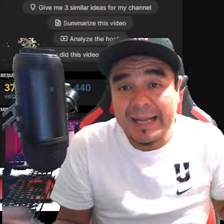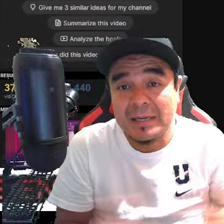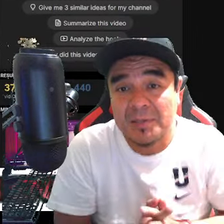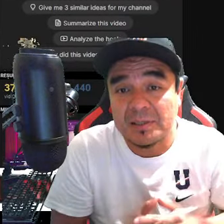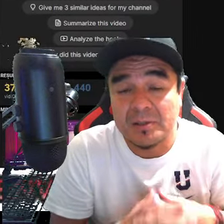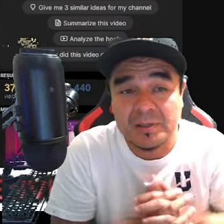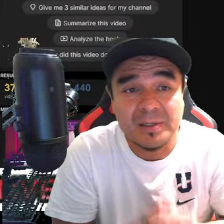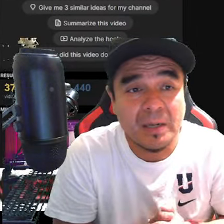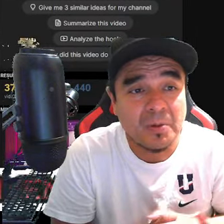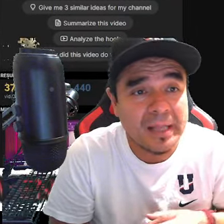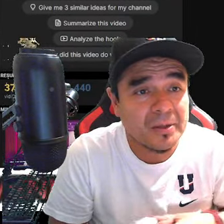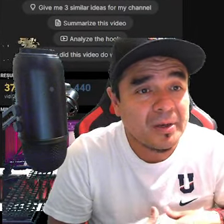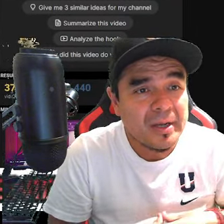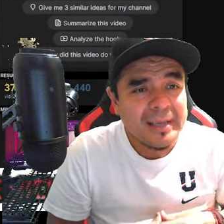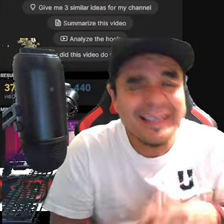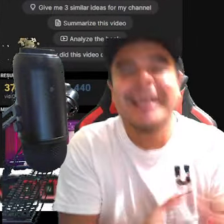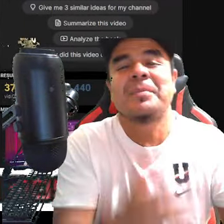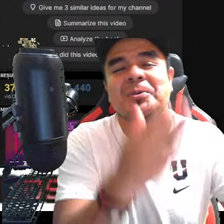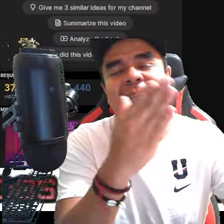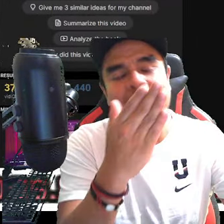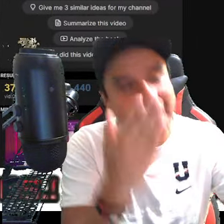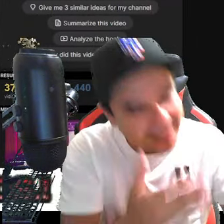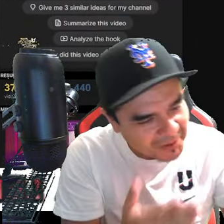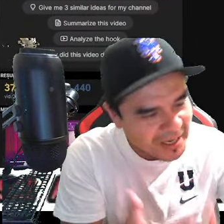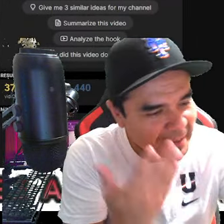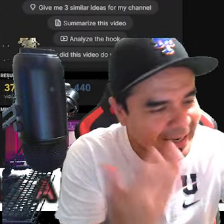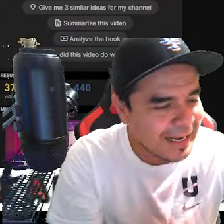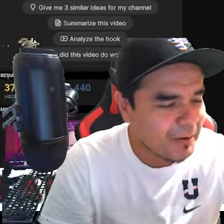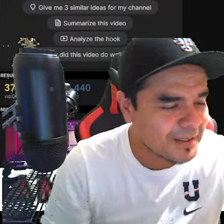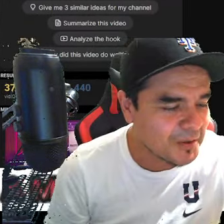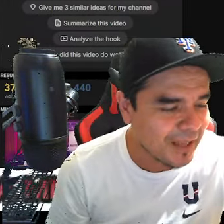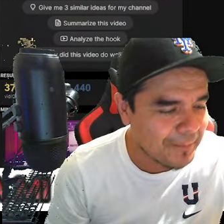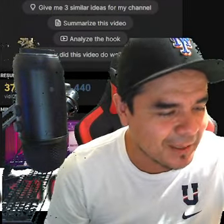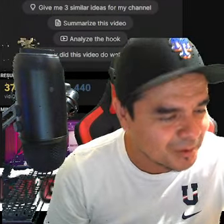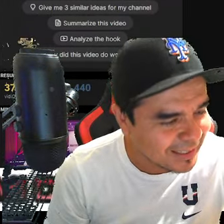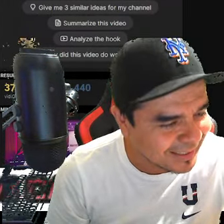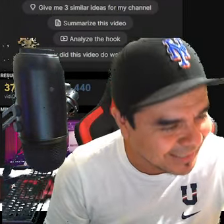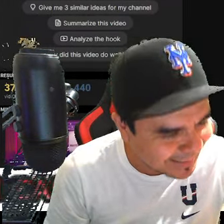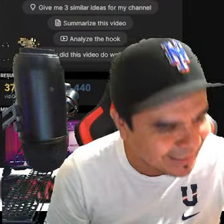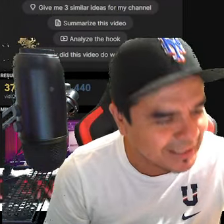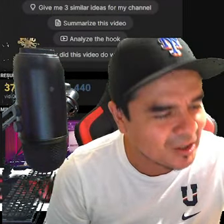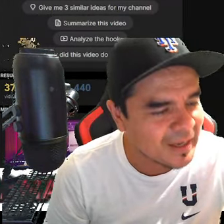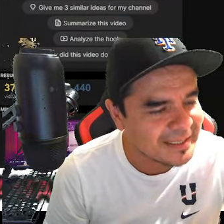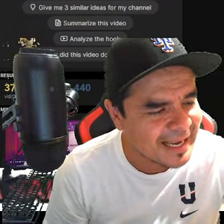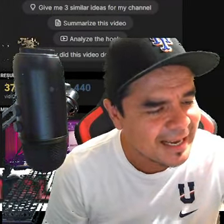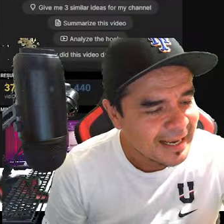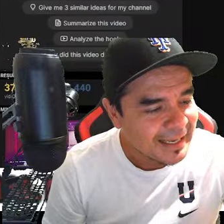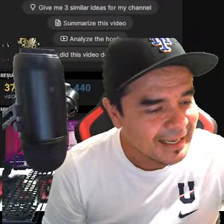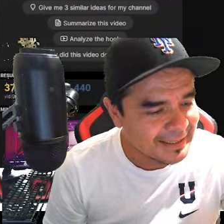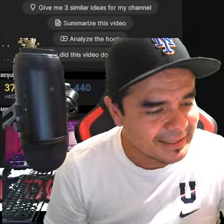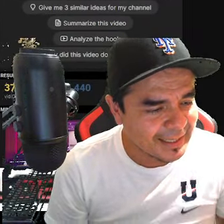está, los estoy saludando. Dígame usted, a ver, doña María, le voy a hacer una pregunta directa.